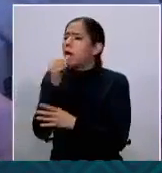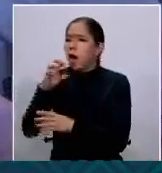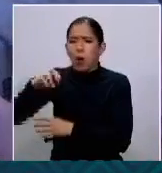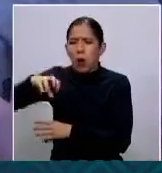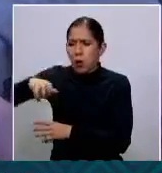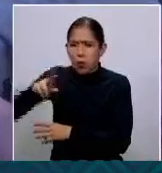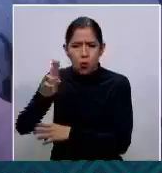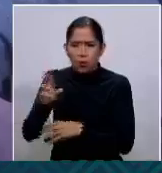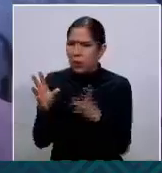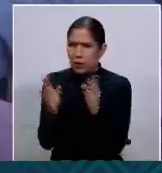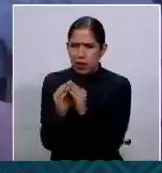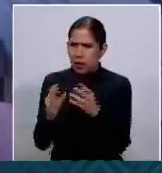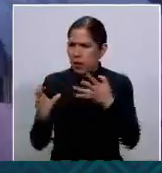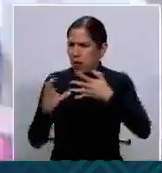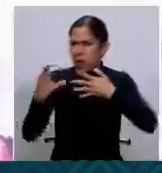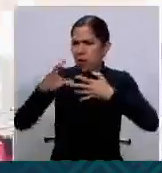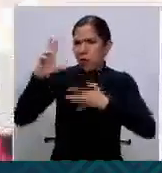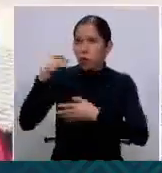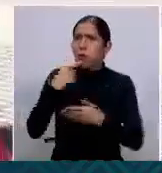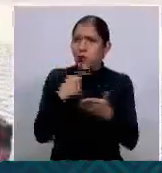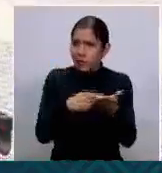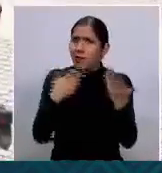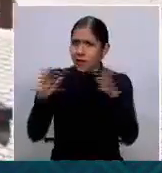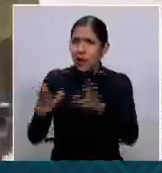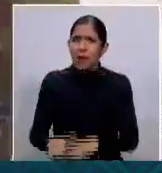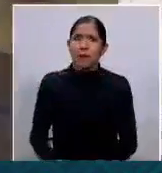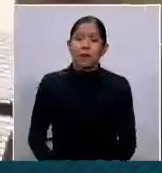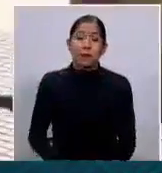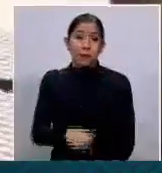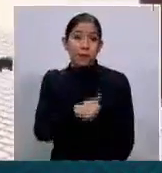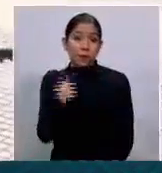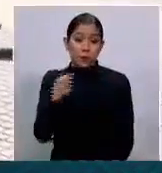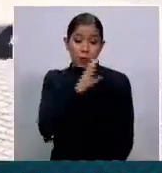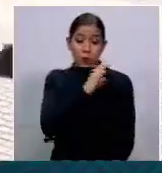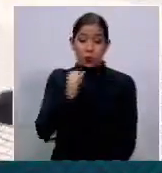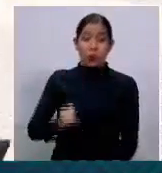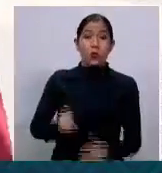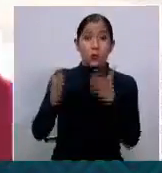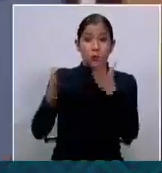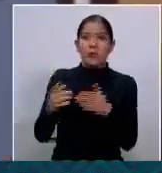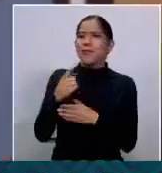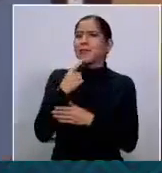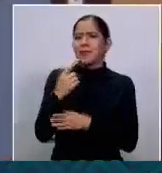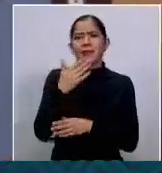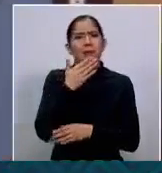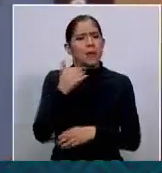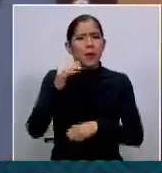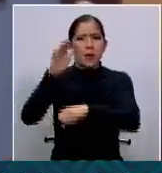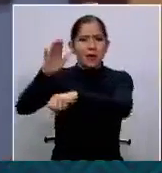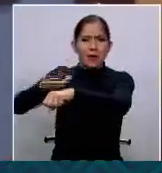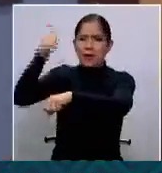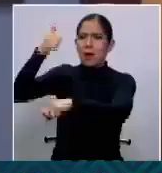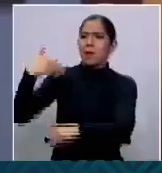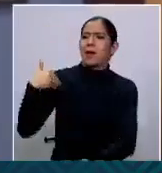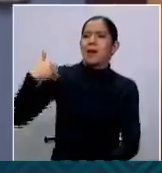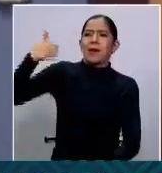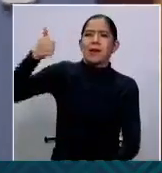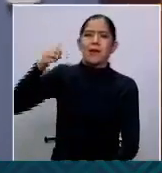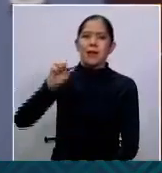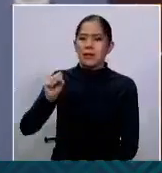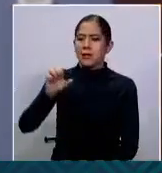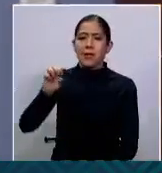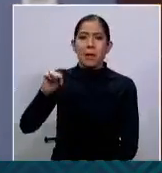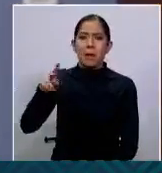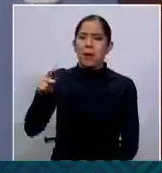según categorización. Por su parte, el concejal Diego Murillo aseguró que convocarán al gerente general de Semapa y solicitarán un